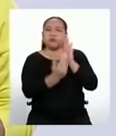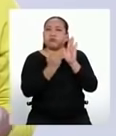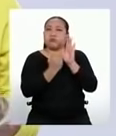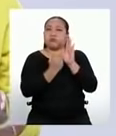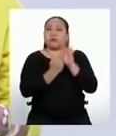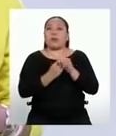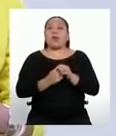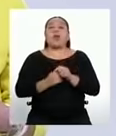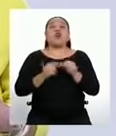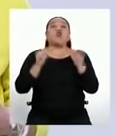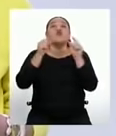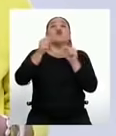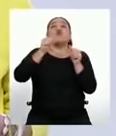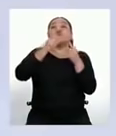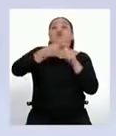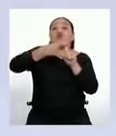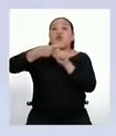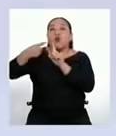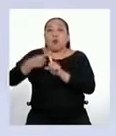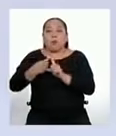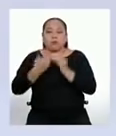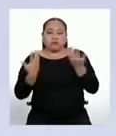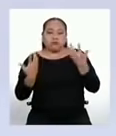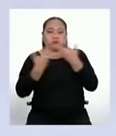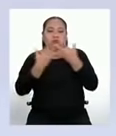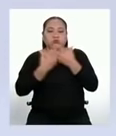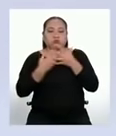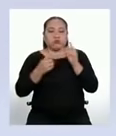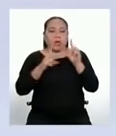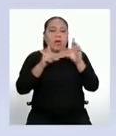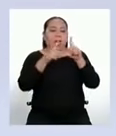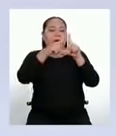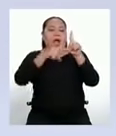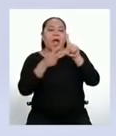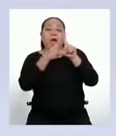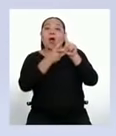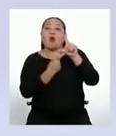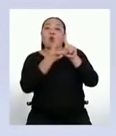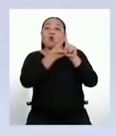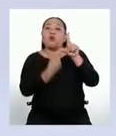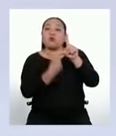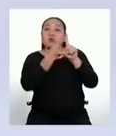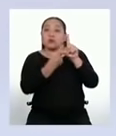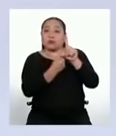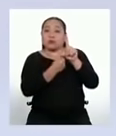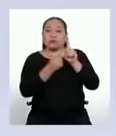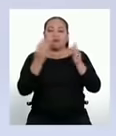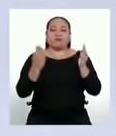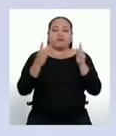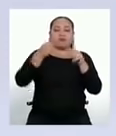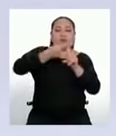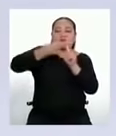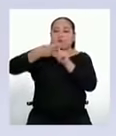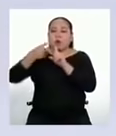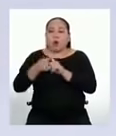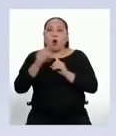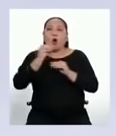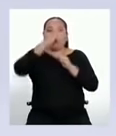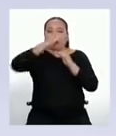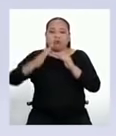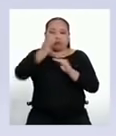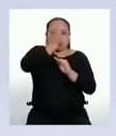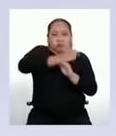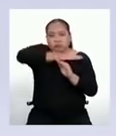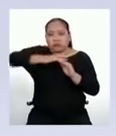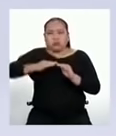de sus ángulos interiores, la relación entre sus ángulos y sus lados o la relación entre sus lados.